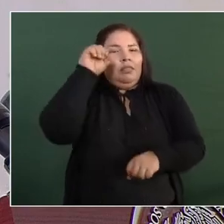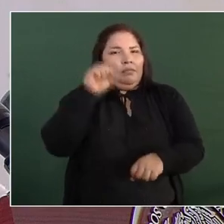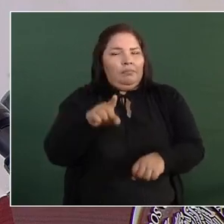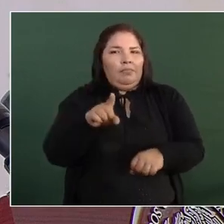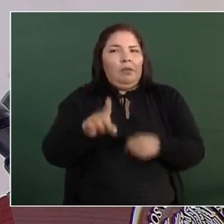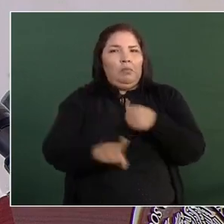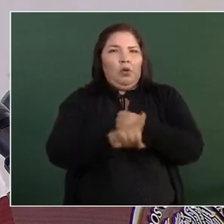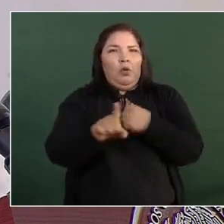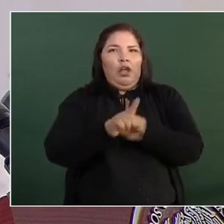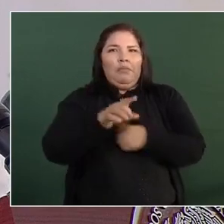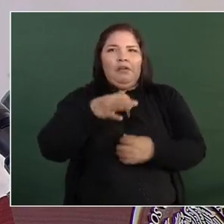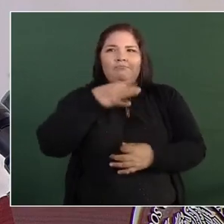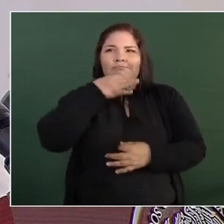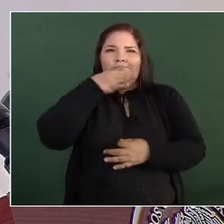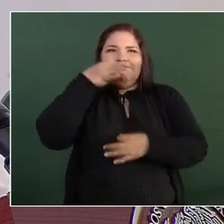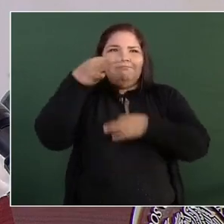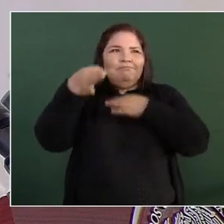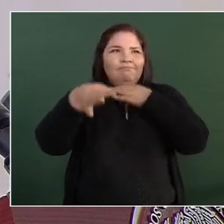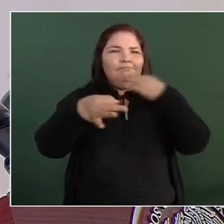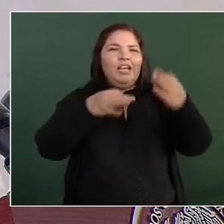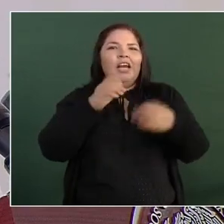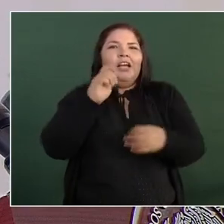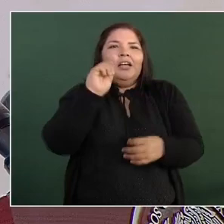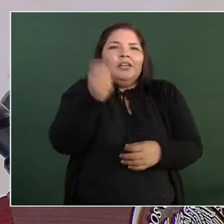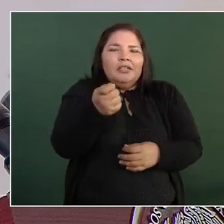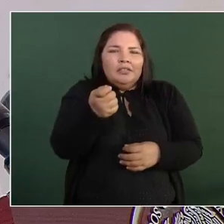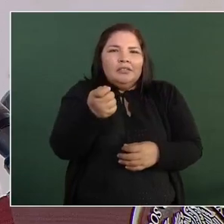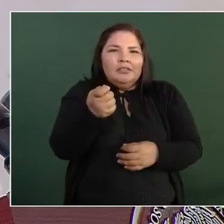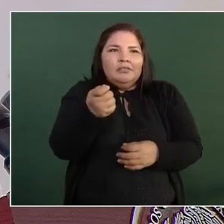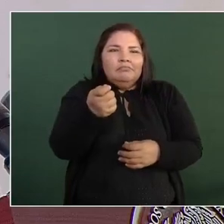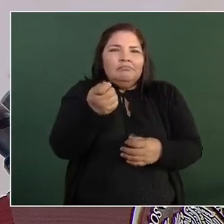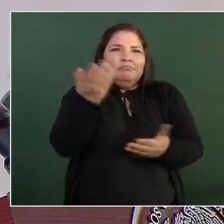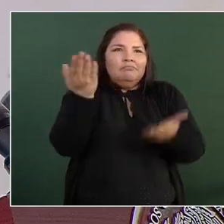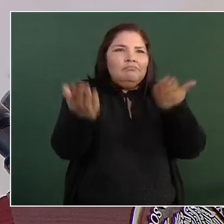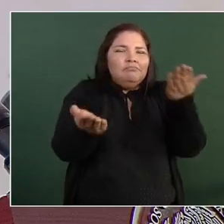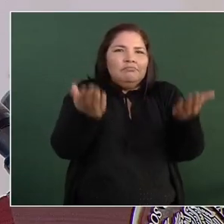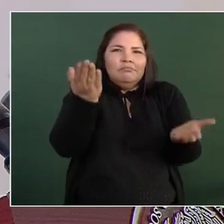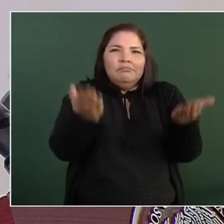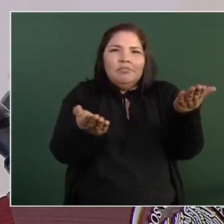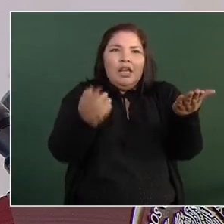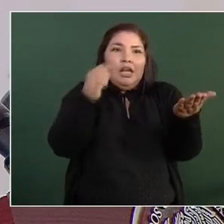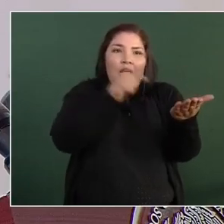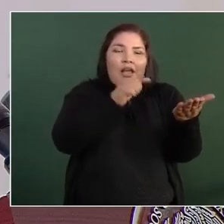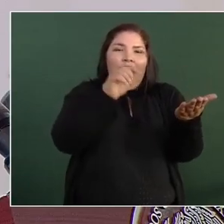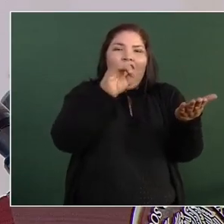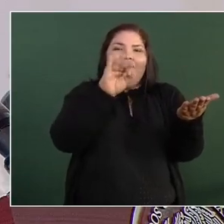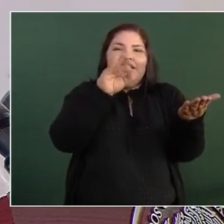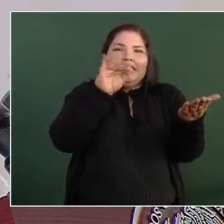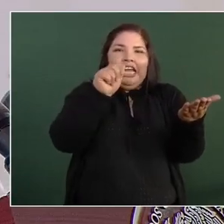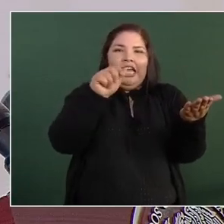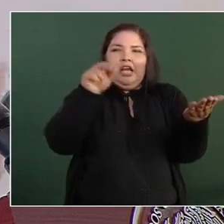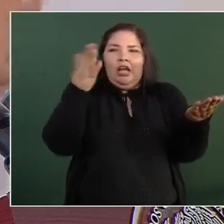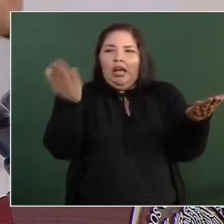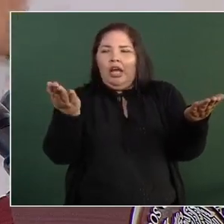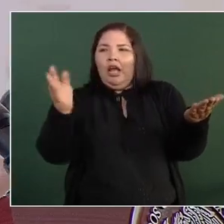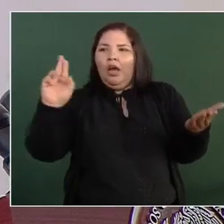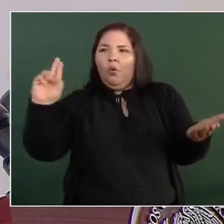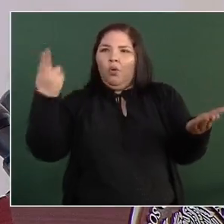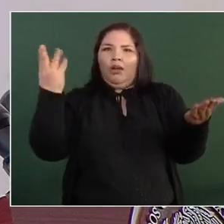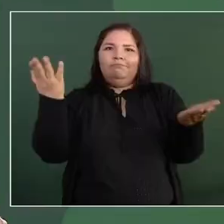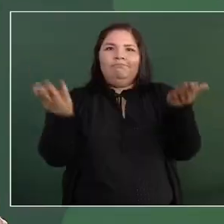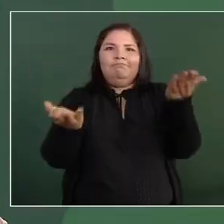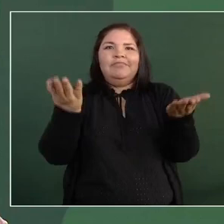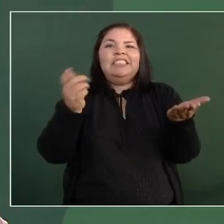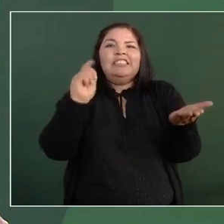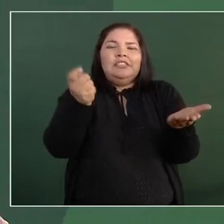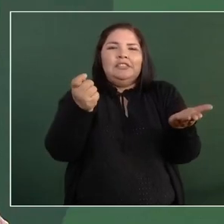consecuencia denuncias. Ayer le preguntaban, ¿a quién le va? ¿A la Fiscalía o a la universidad? Le dijo el presidente, pues las